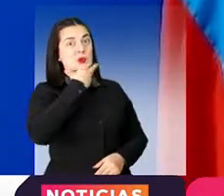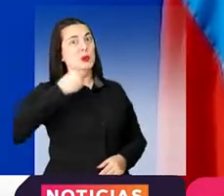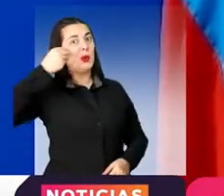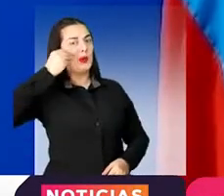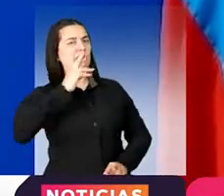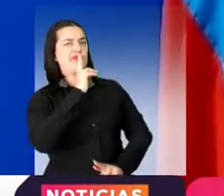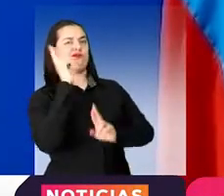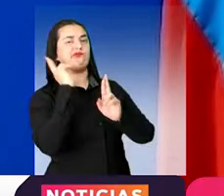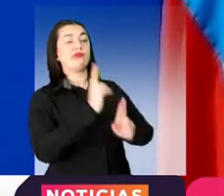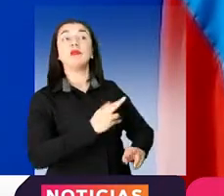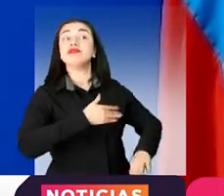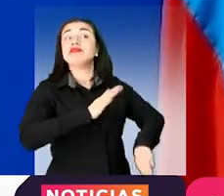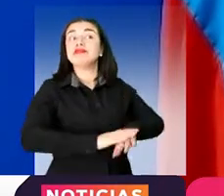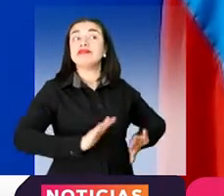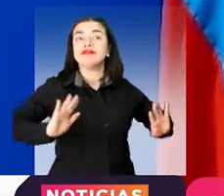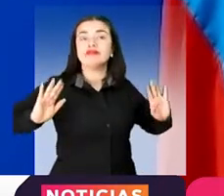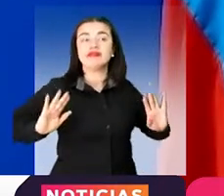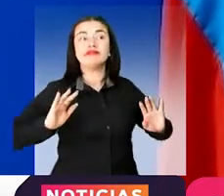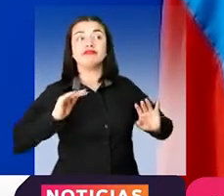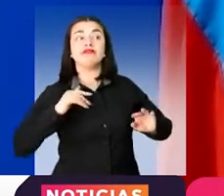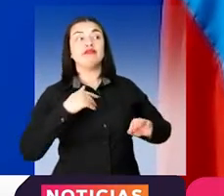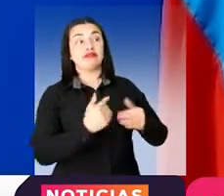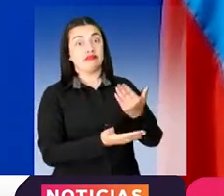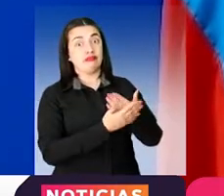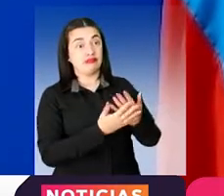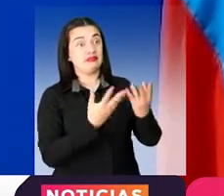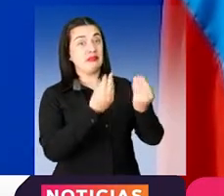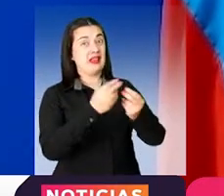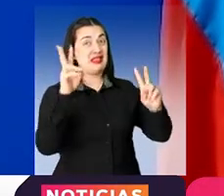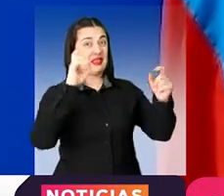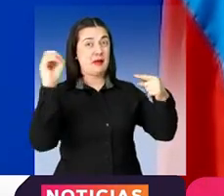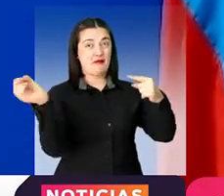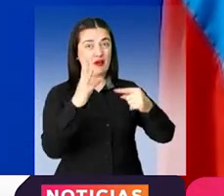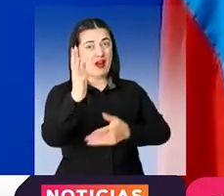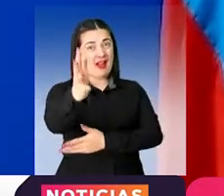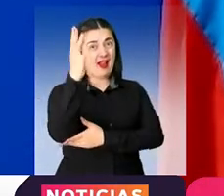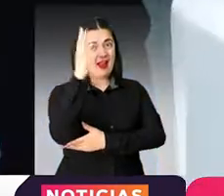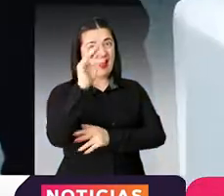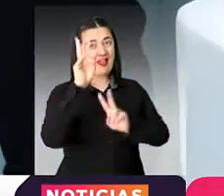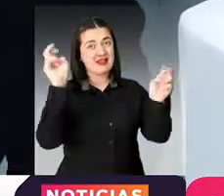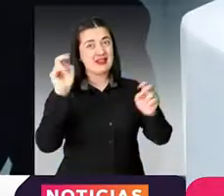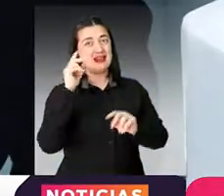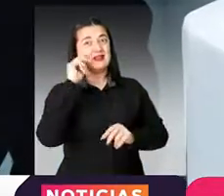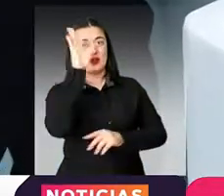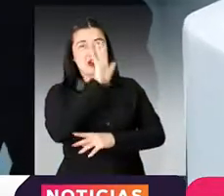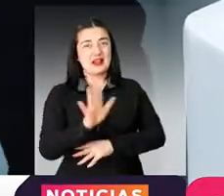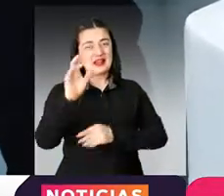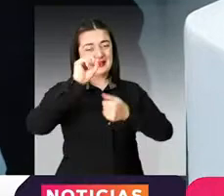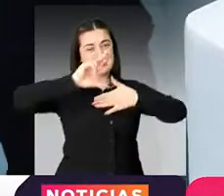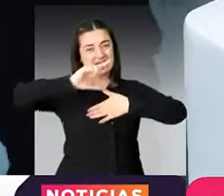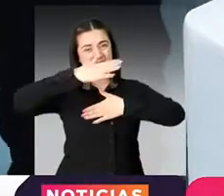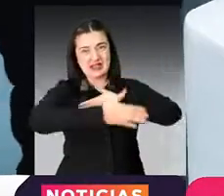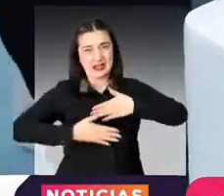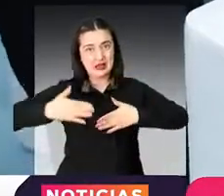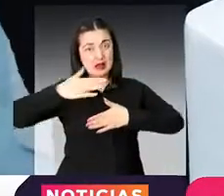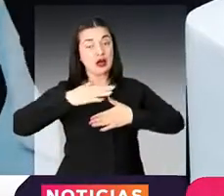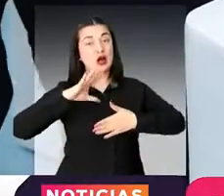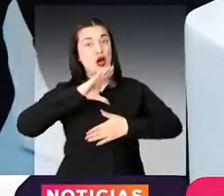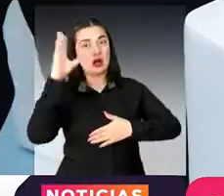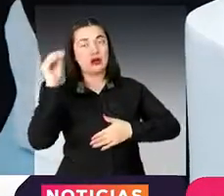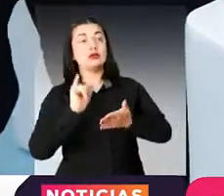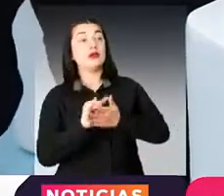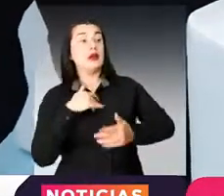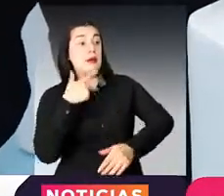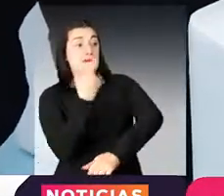Duque, aseguró en medio de la intervención del Foro Ministerial para el Desarrollo en América Latina y el Caribe que las dosis contra el